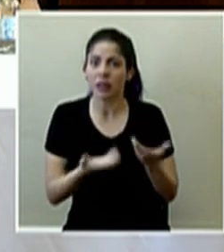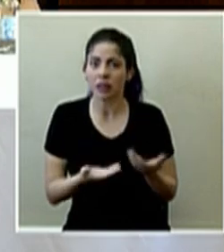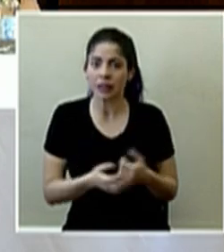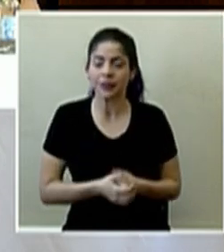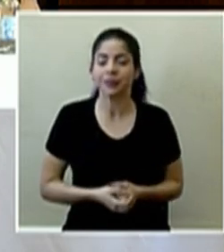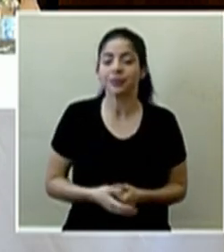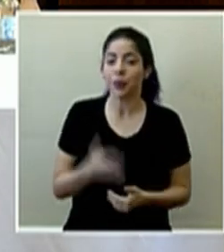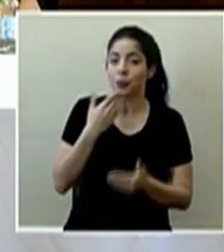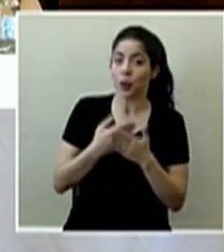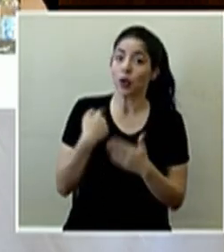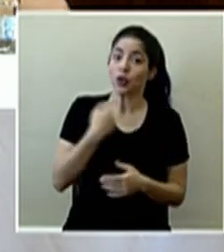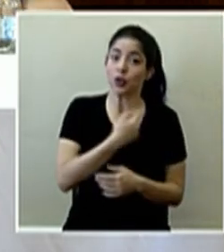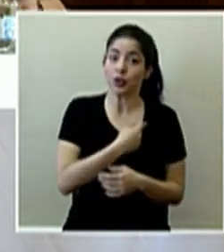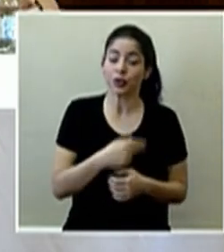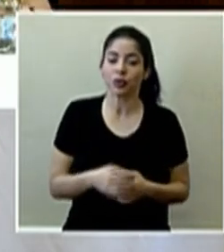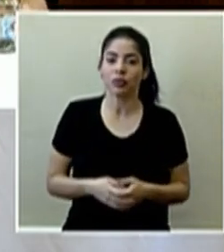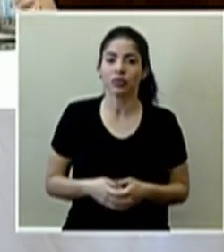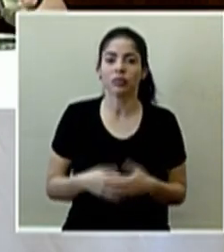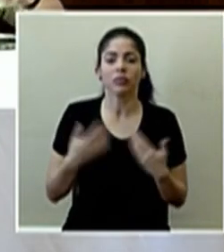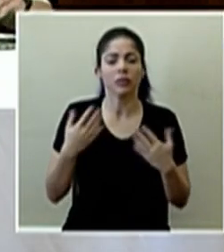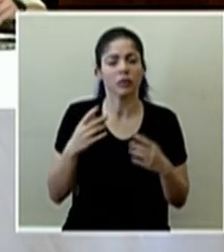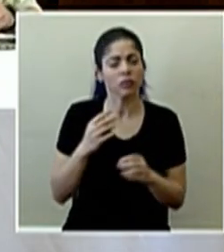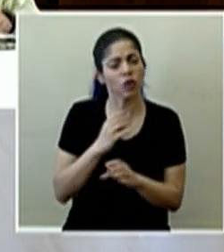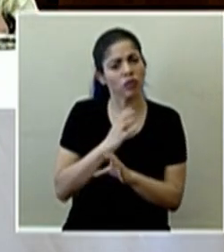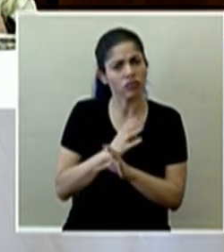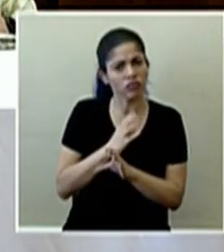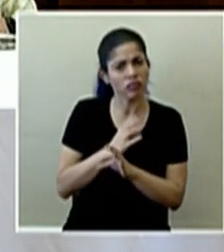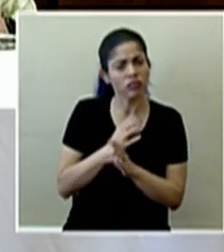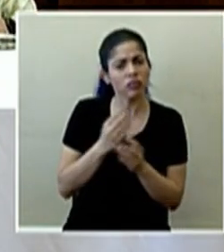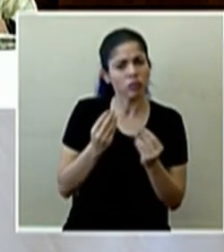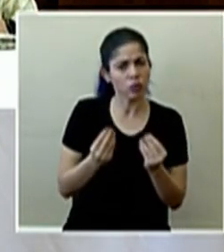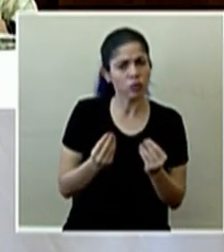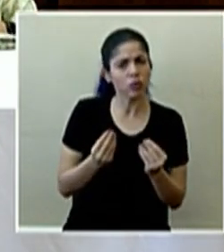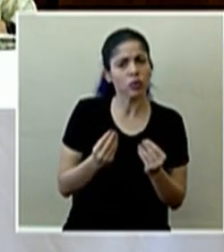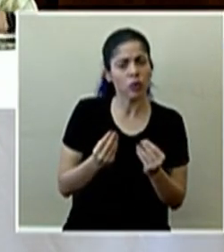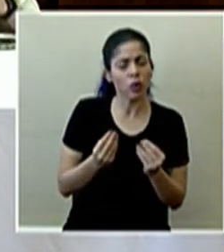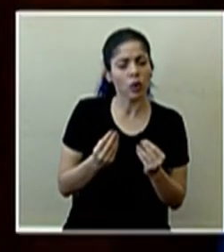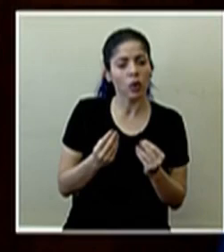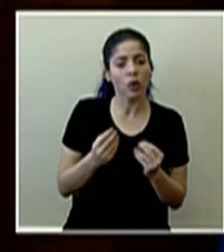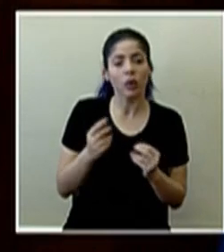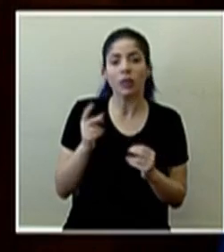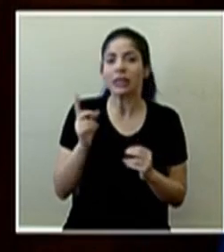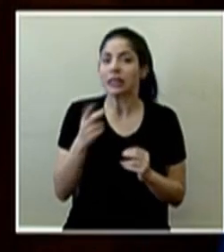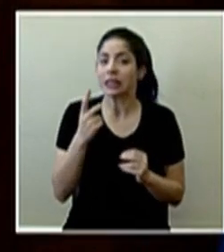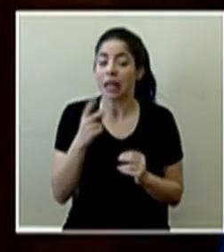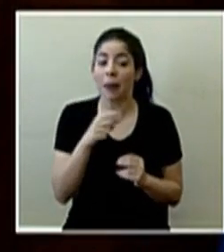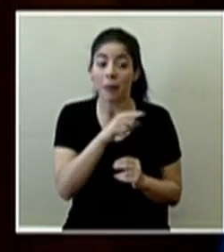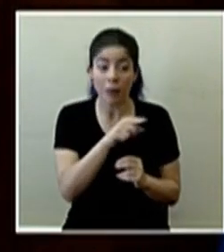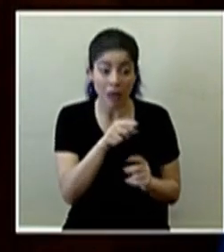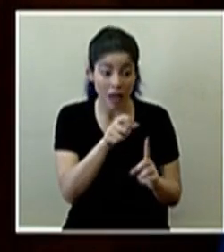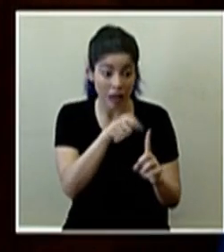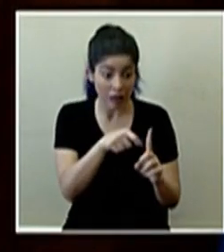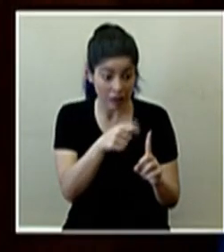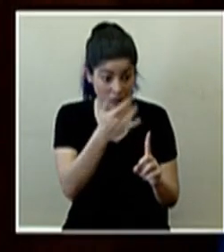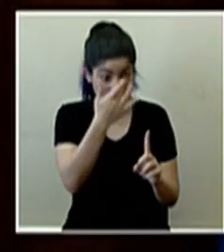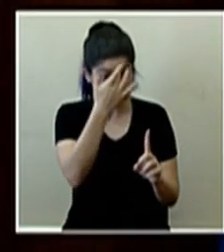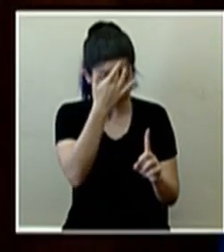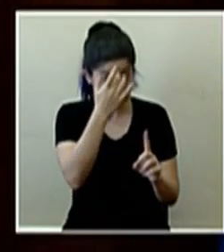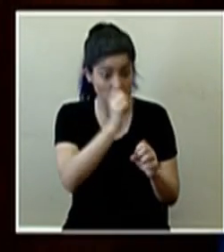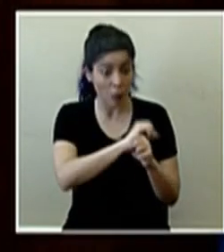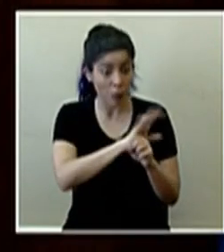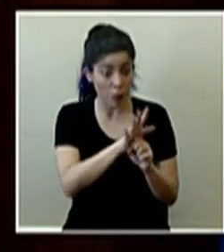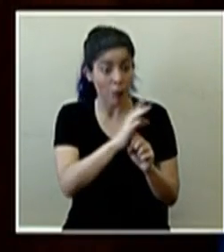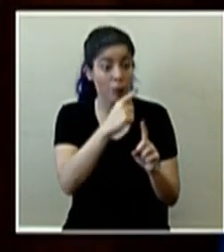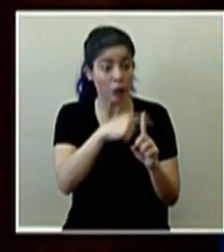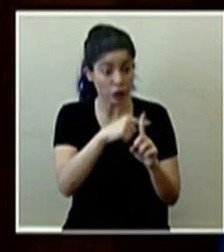Bueno, nosotros hemos sido conservadores de nuevo en aislar a los contactos cercanos a casos que